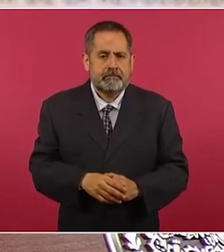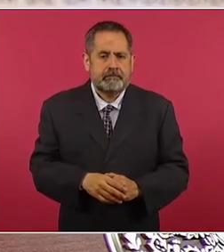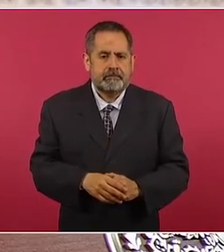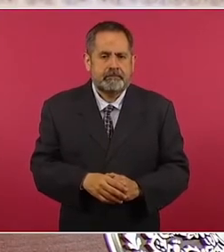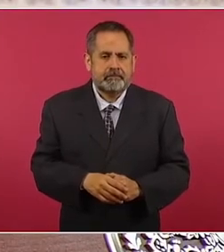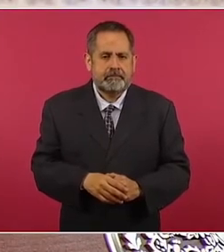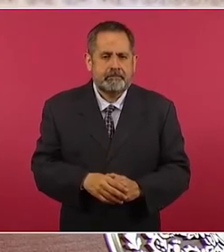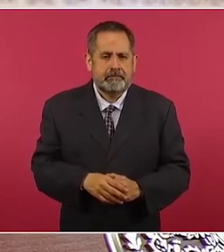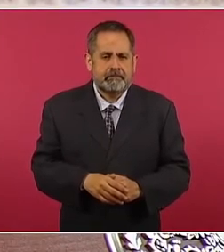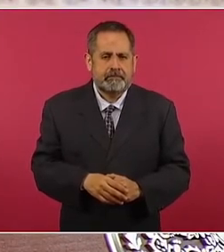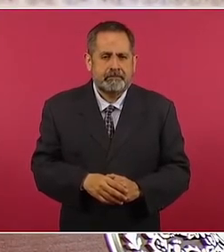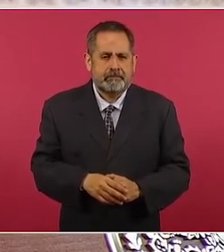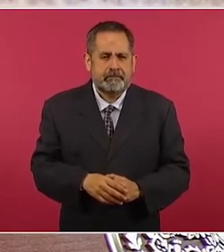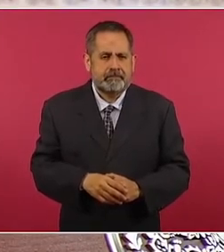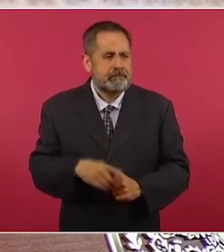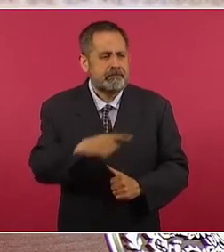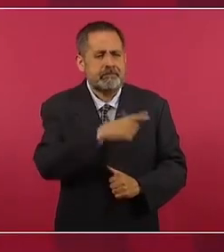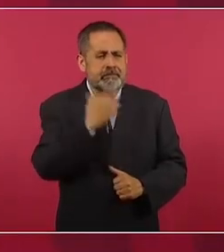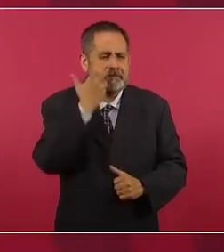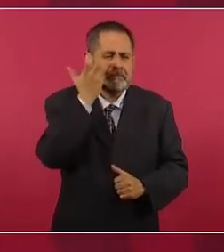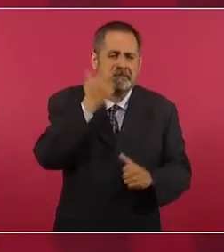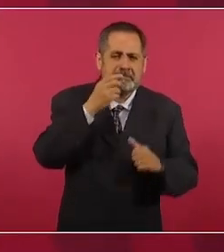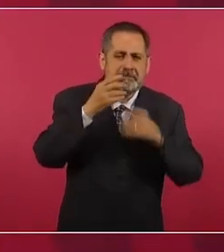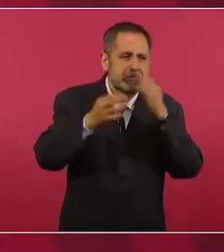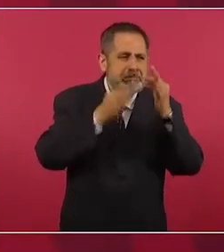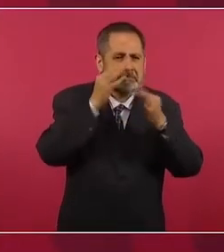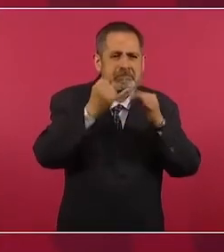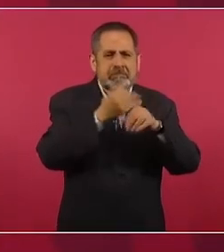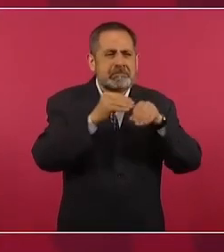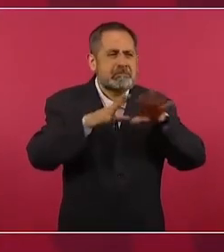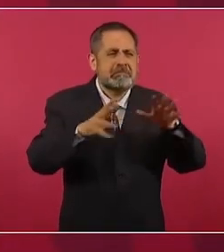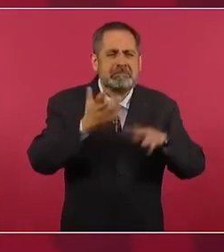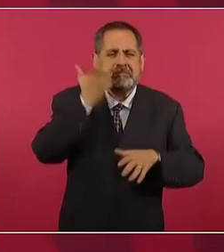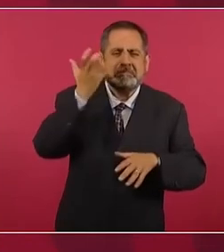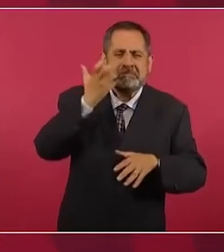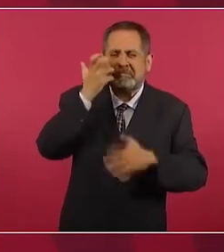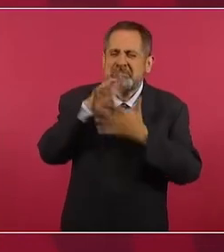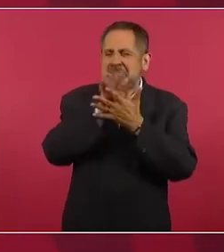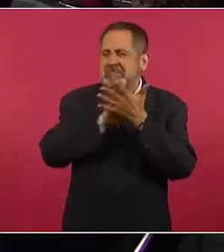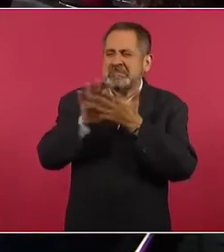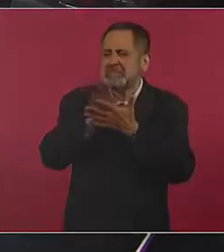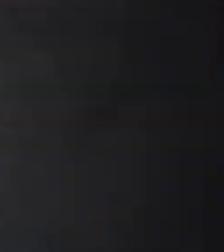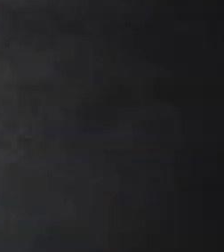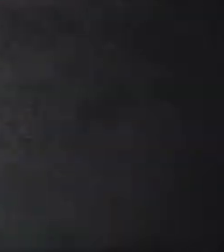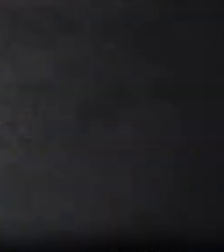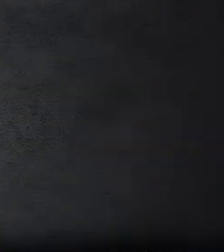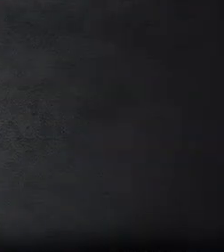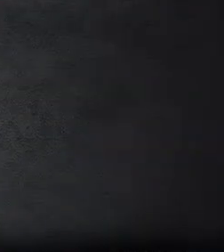manejo tendencioso de medios de información.